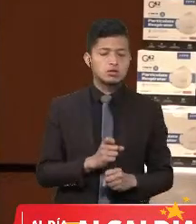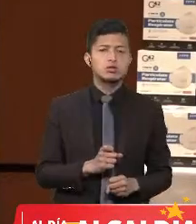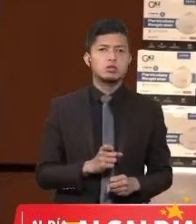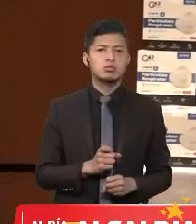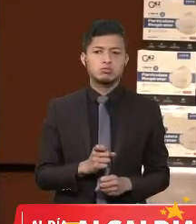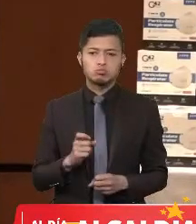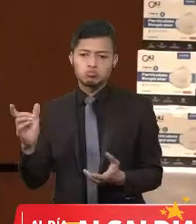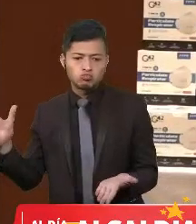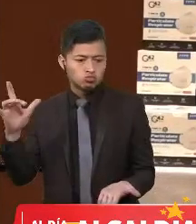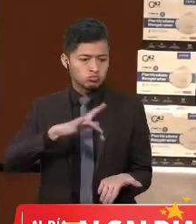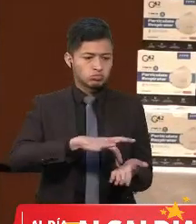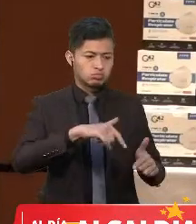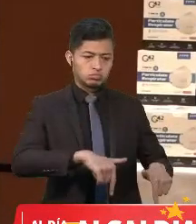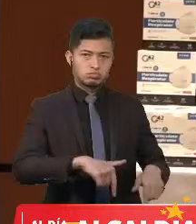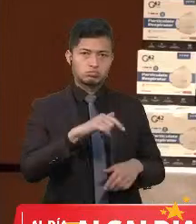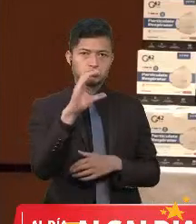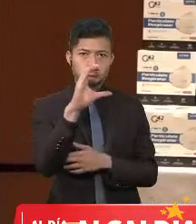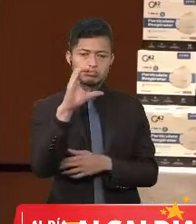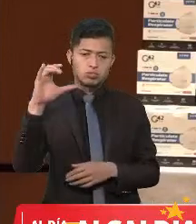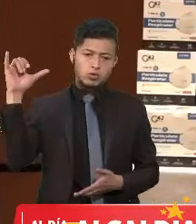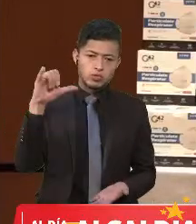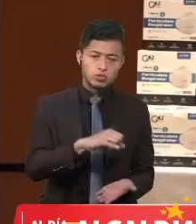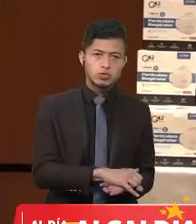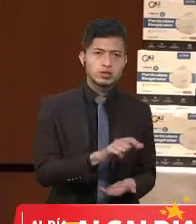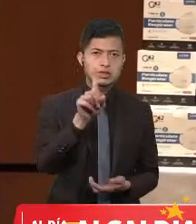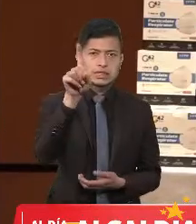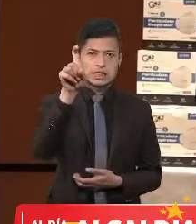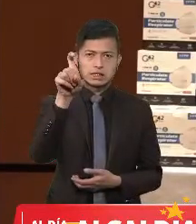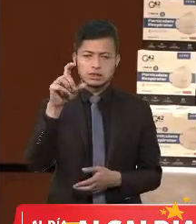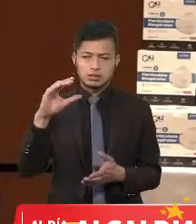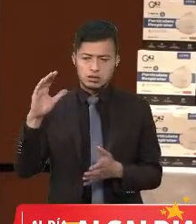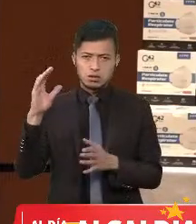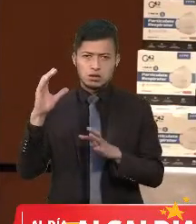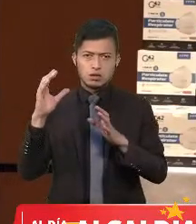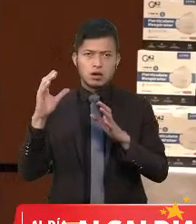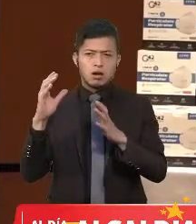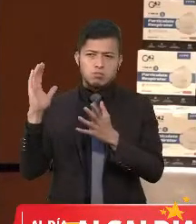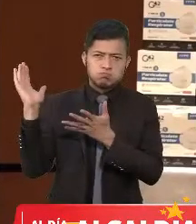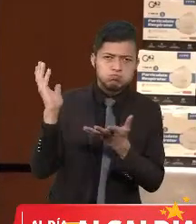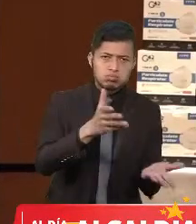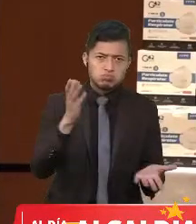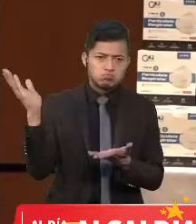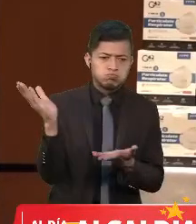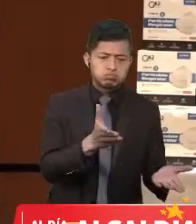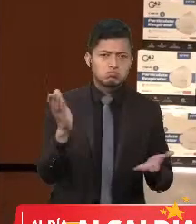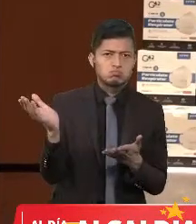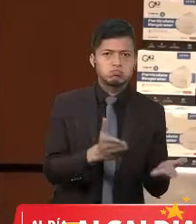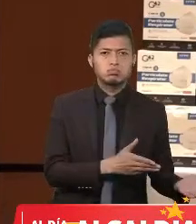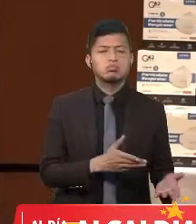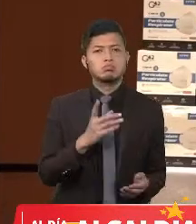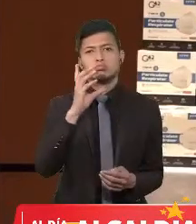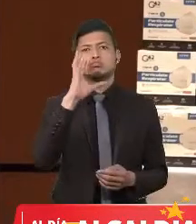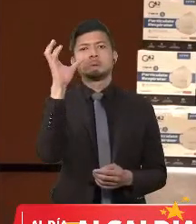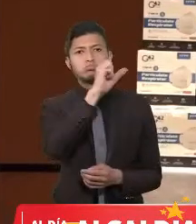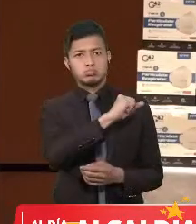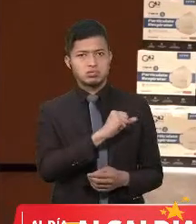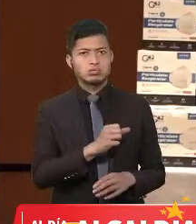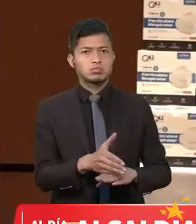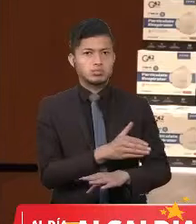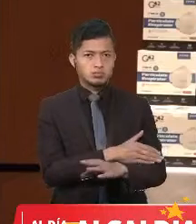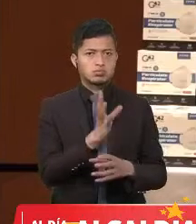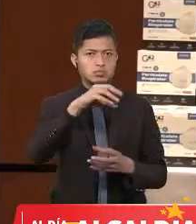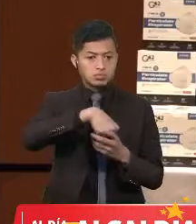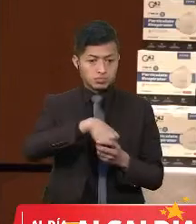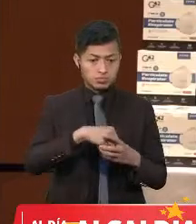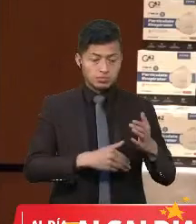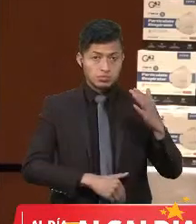través de 6 aviones de carga reflejan el compromiso del